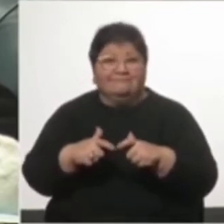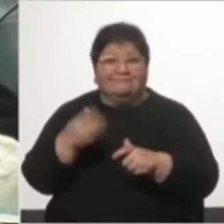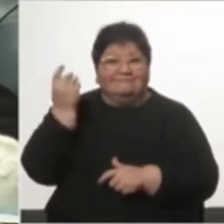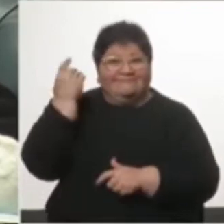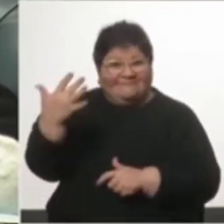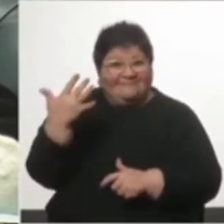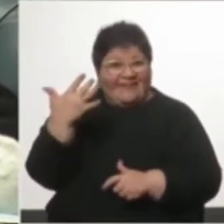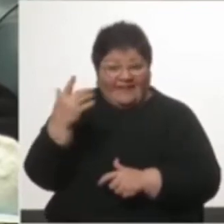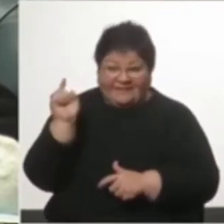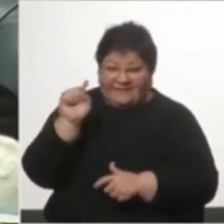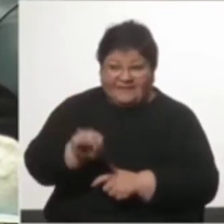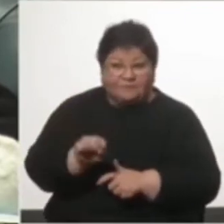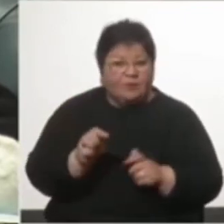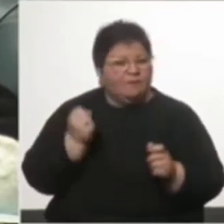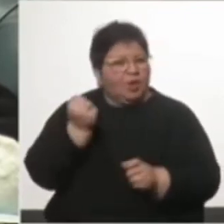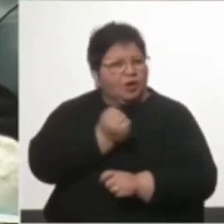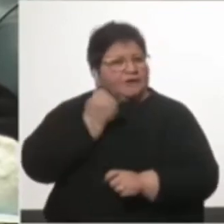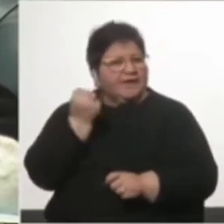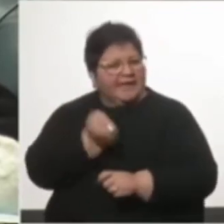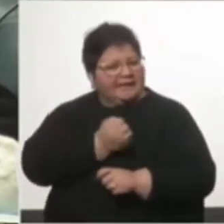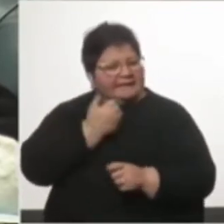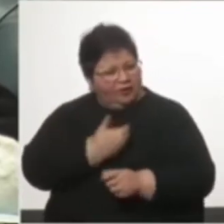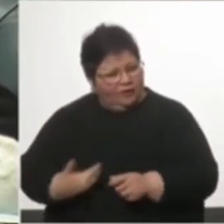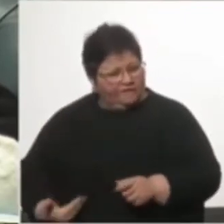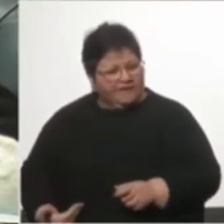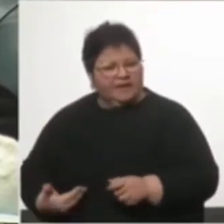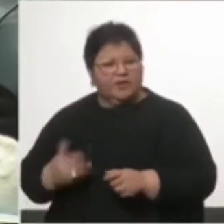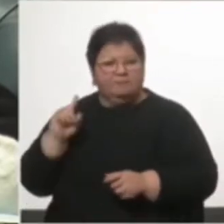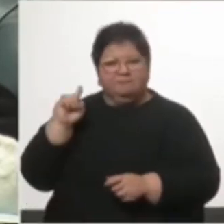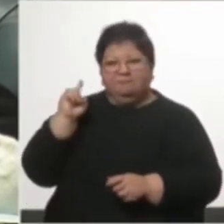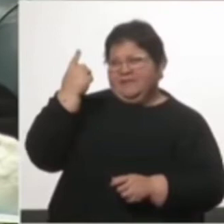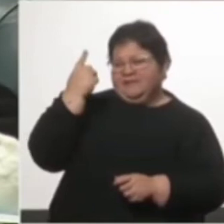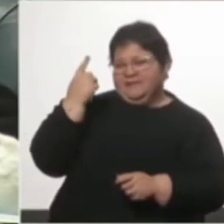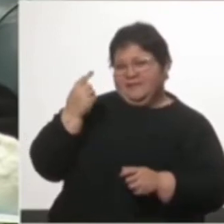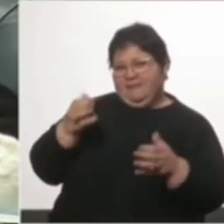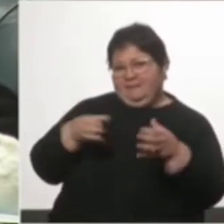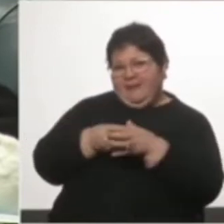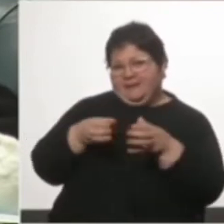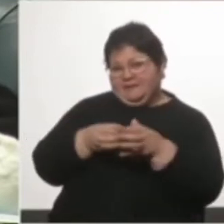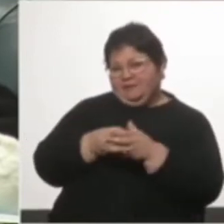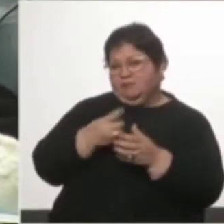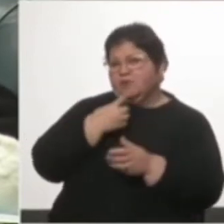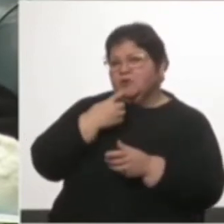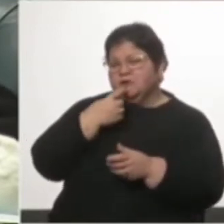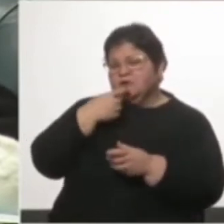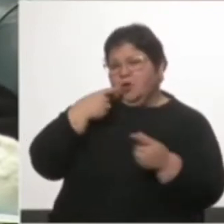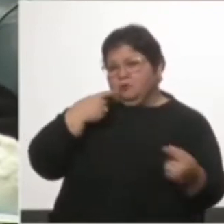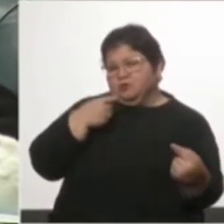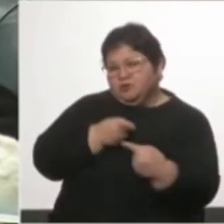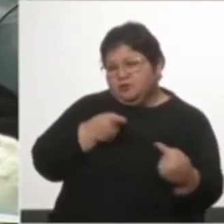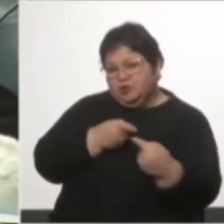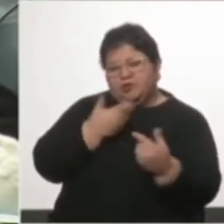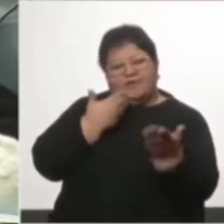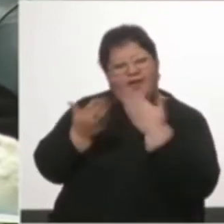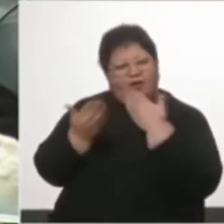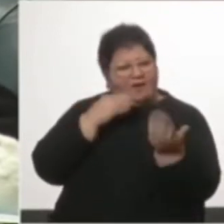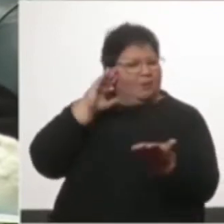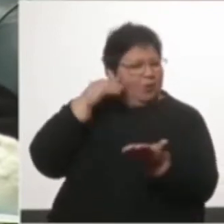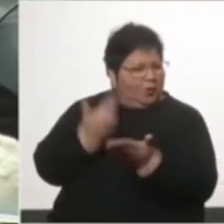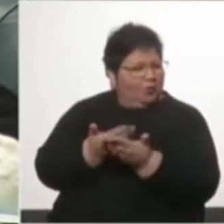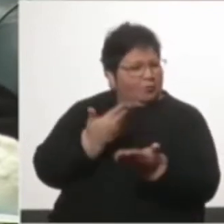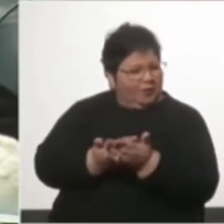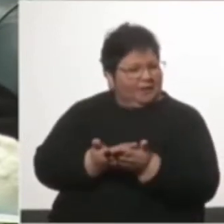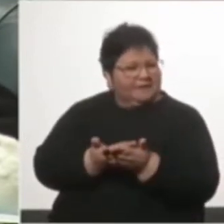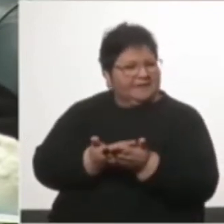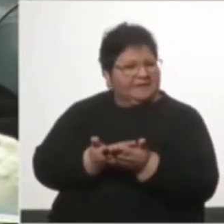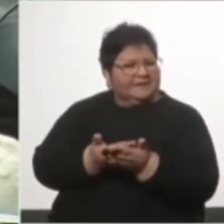y era importante que encontrara el gobierno y el principal partido de la oposición en una mesa para dialogar y hacer propuestas. Esas